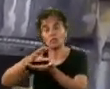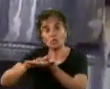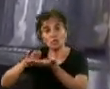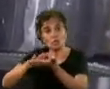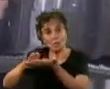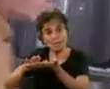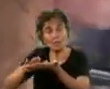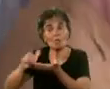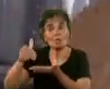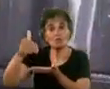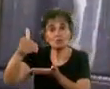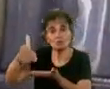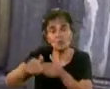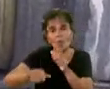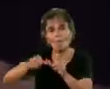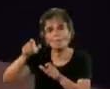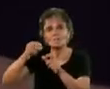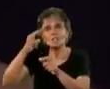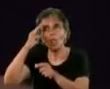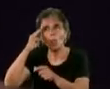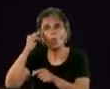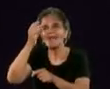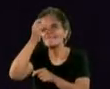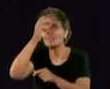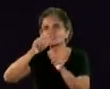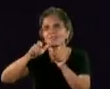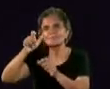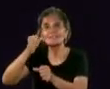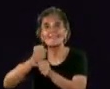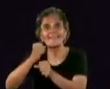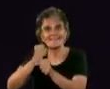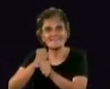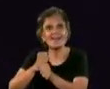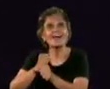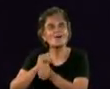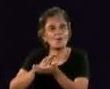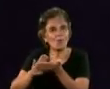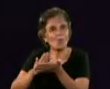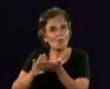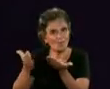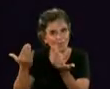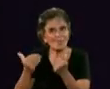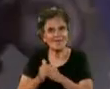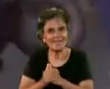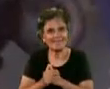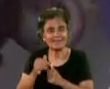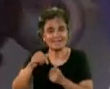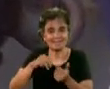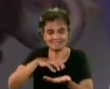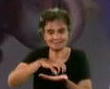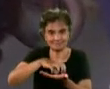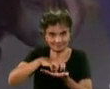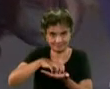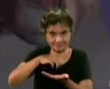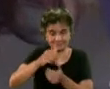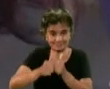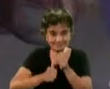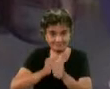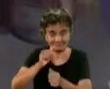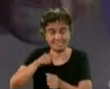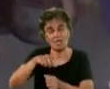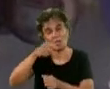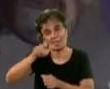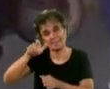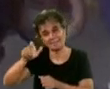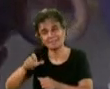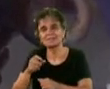llevaría unos de 9 a 12 puestos más. Eso sería acá en la planta. Después, los mineros